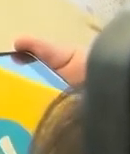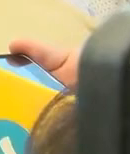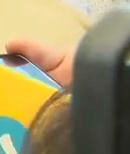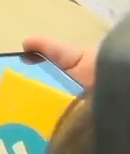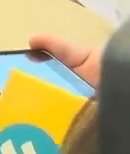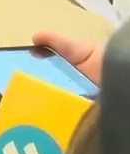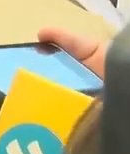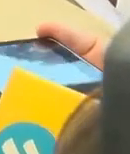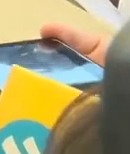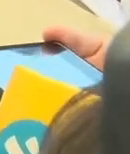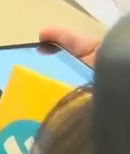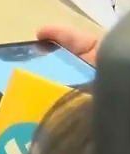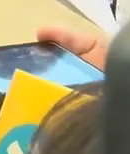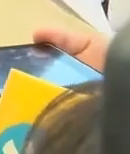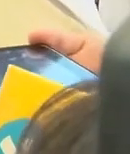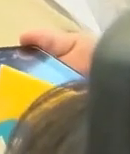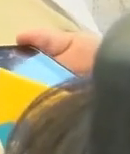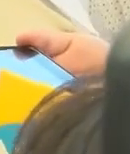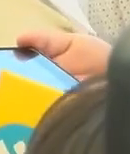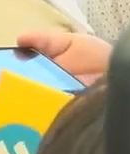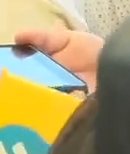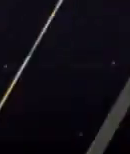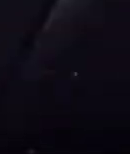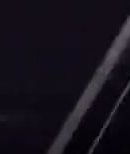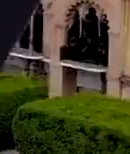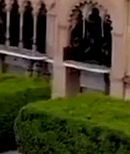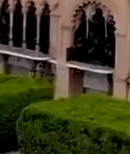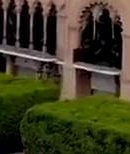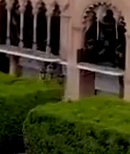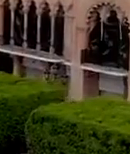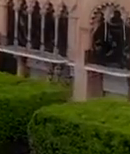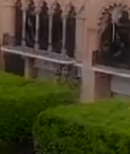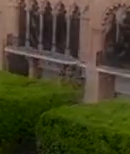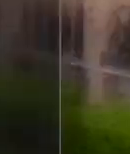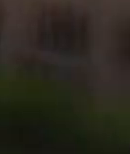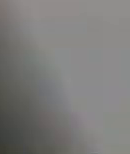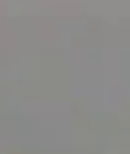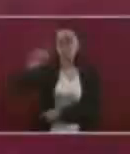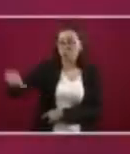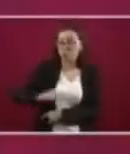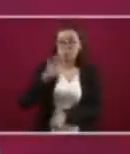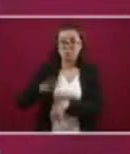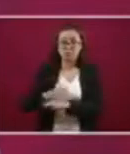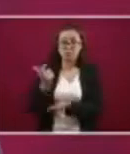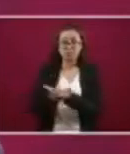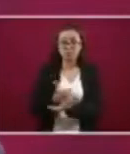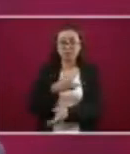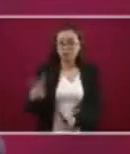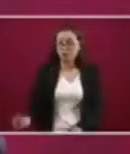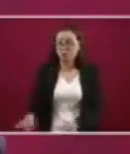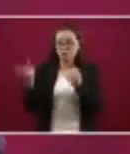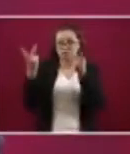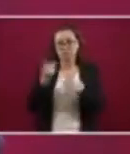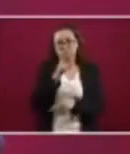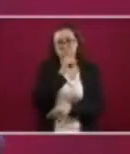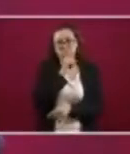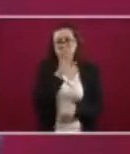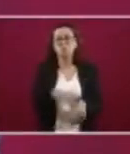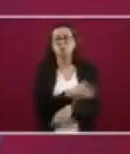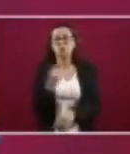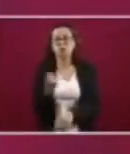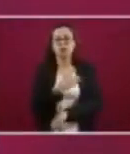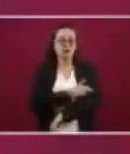Fiscalía General del Estado no dio a conocer más información. El titular de la Procuraduría Federal del Consumidor, mejor conocida como